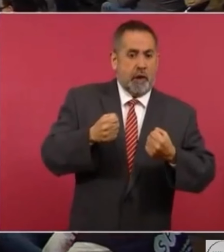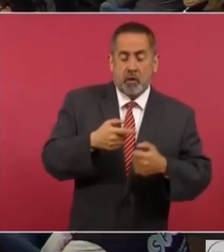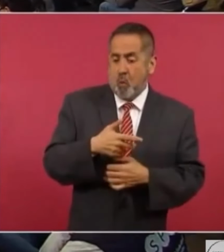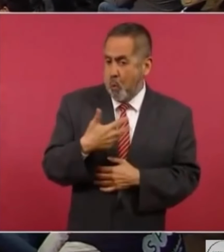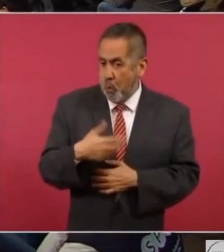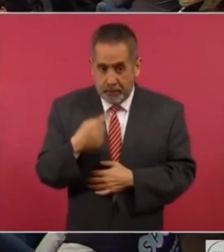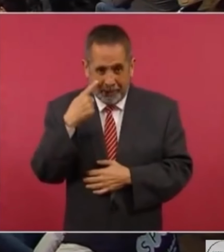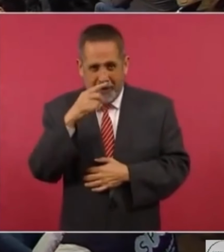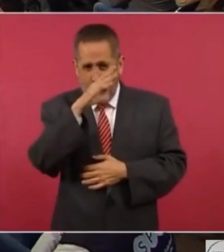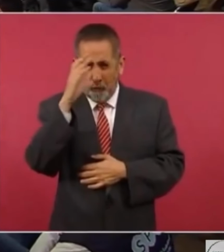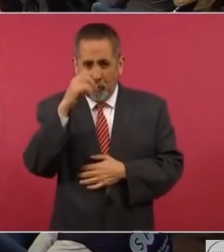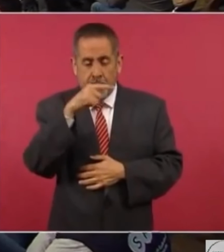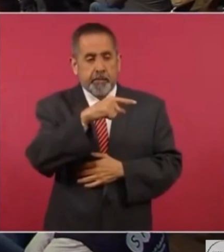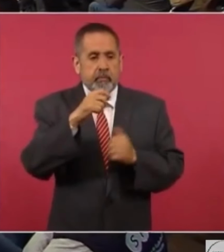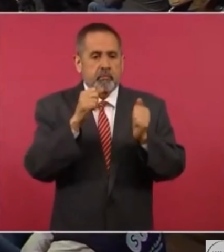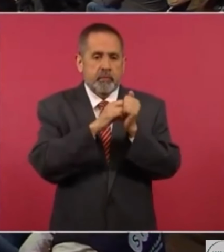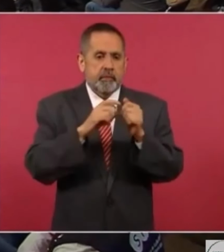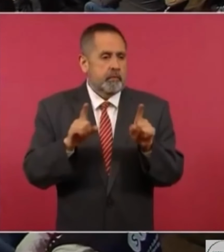con la